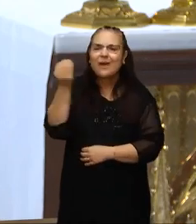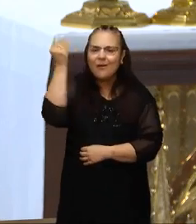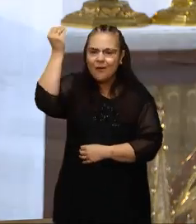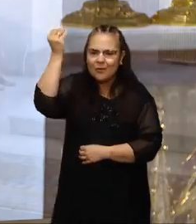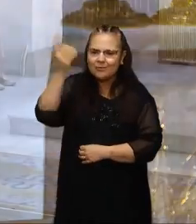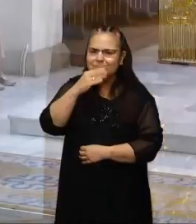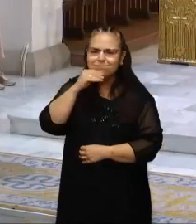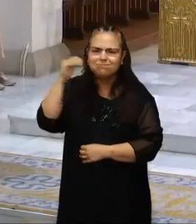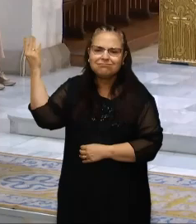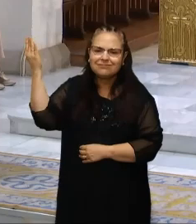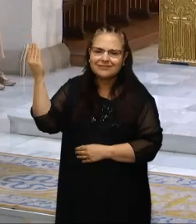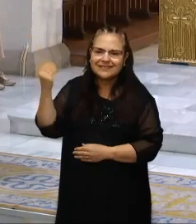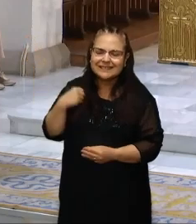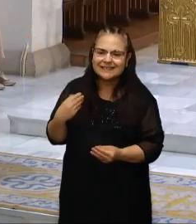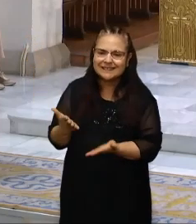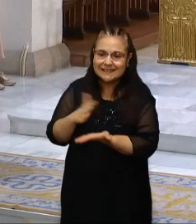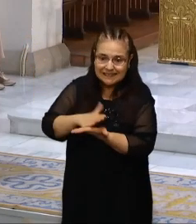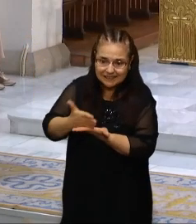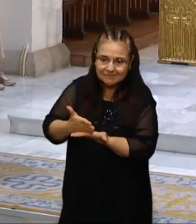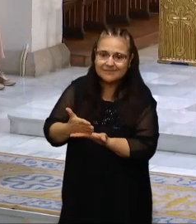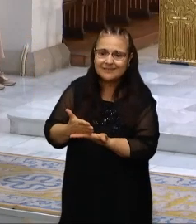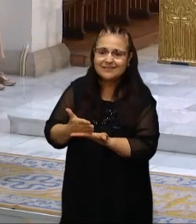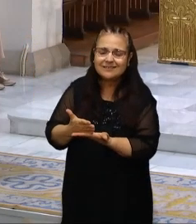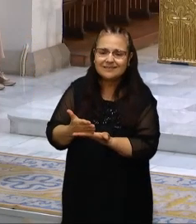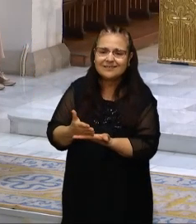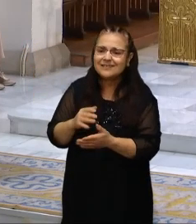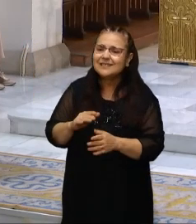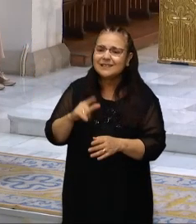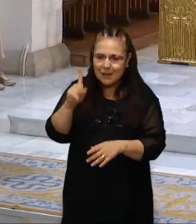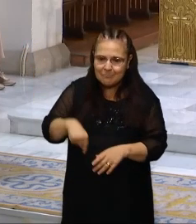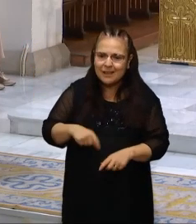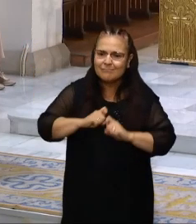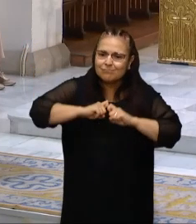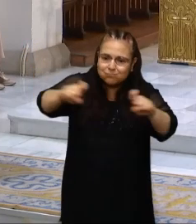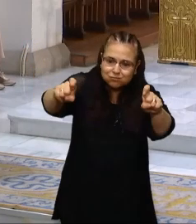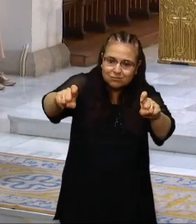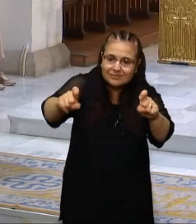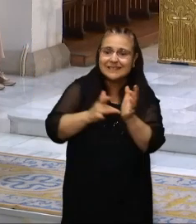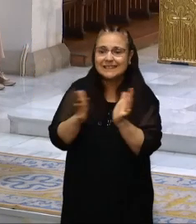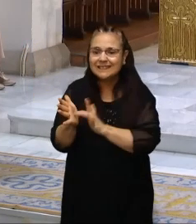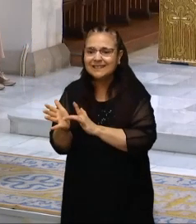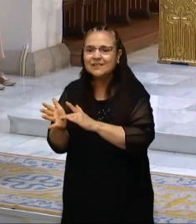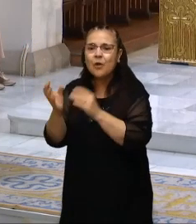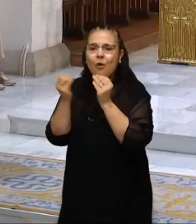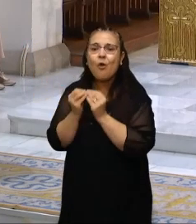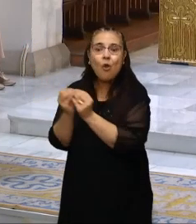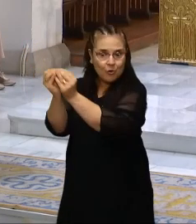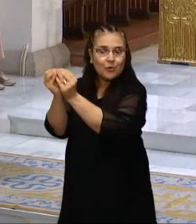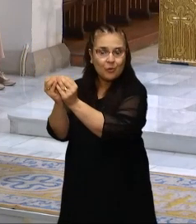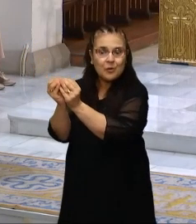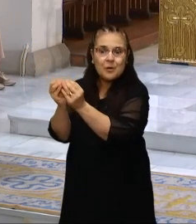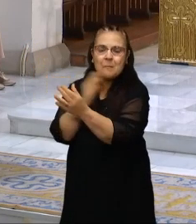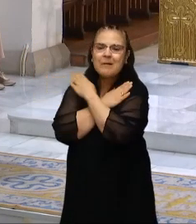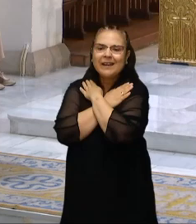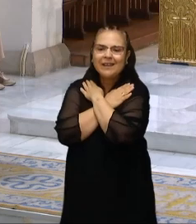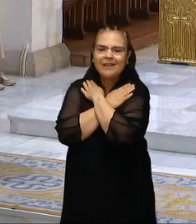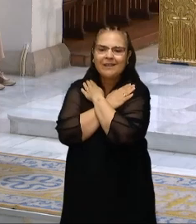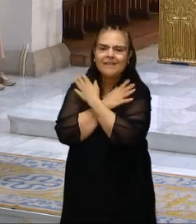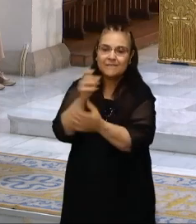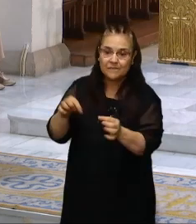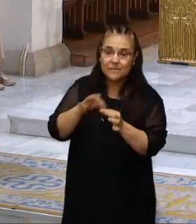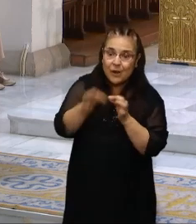Y finalmente, anunciamos a Cristo con María, porque a través del Rosario también podemos